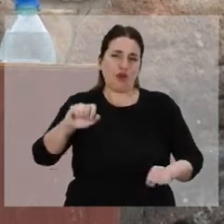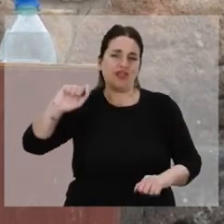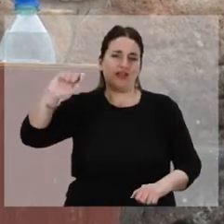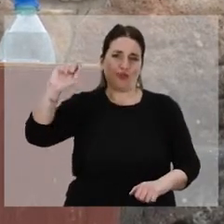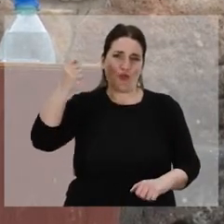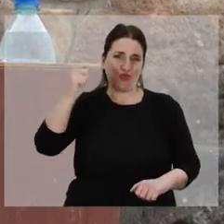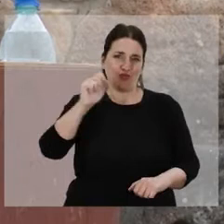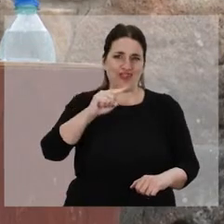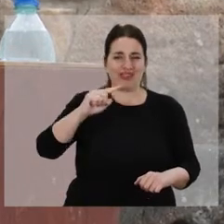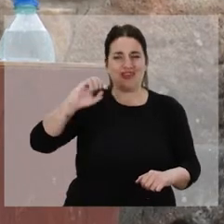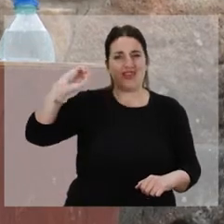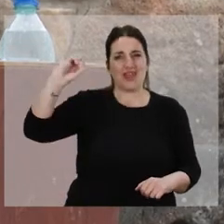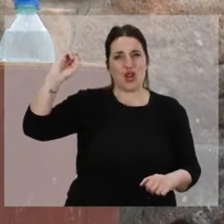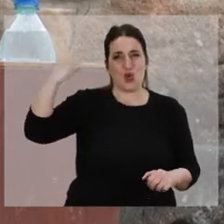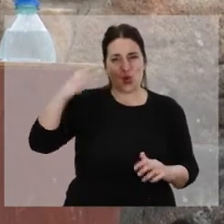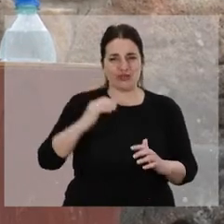eléctrica.